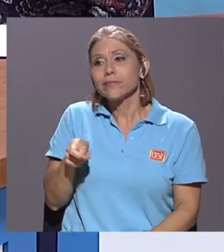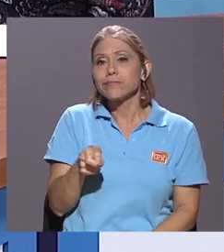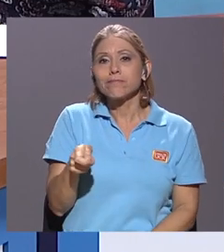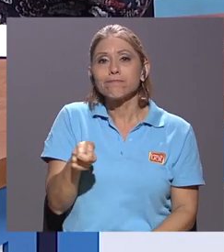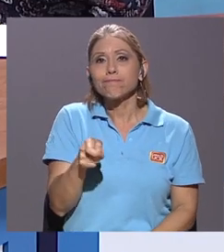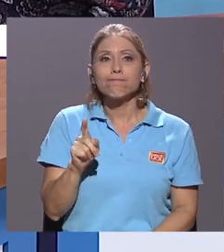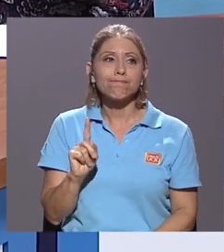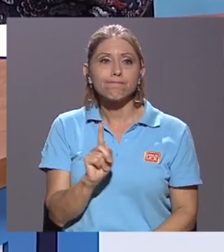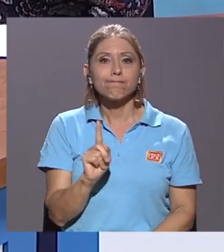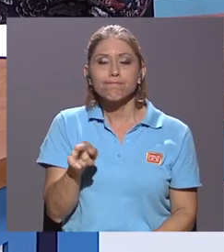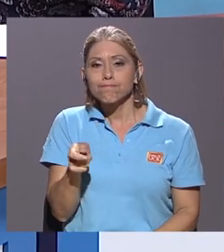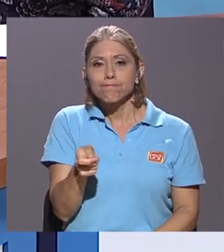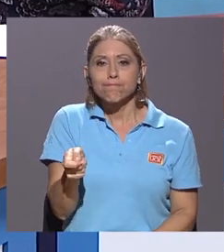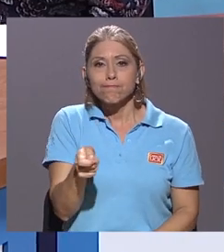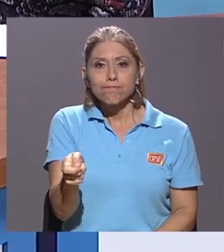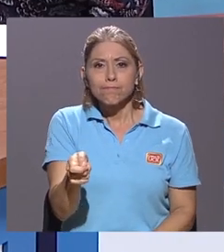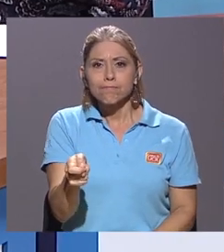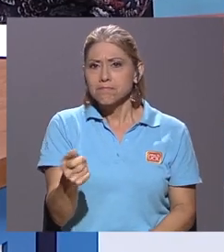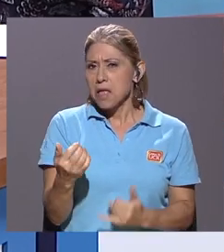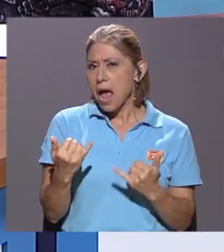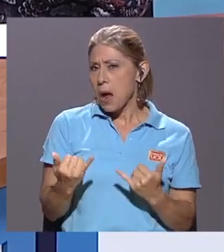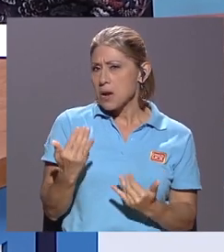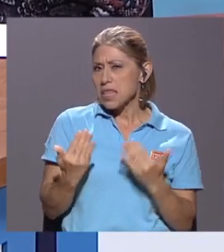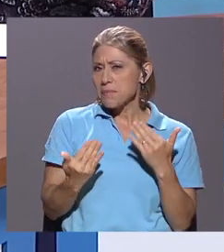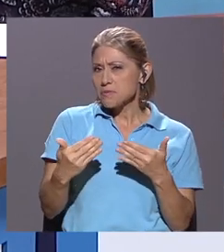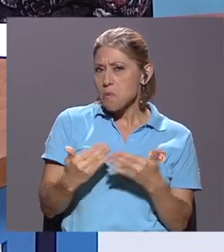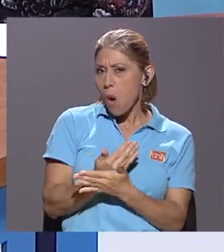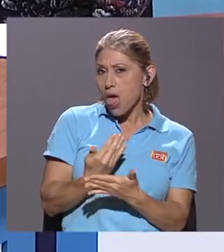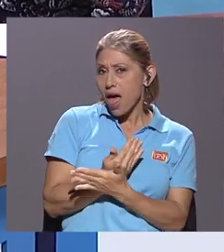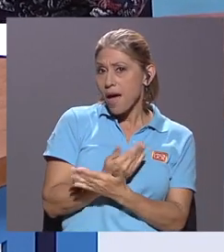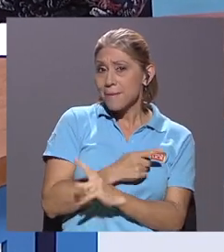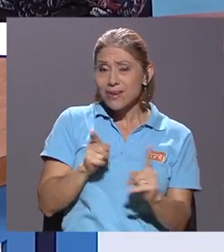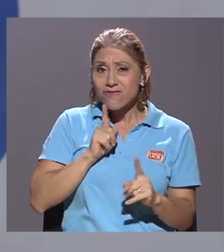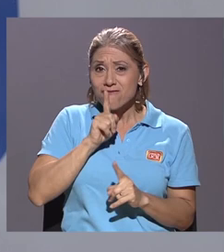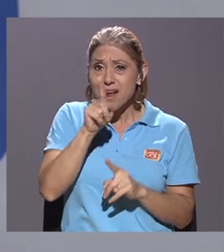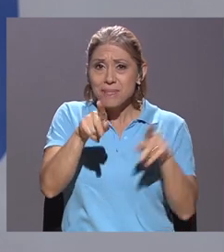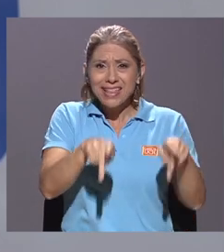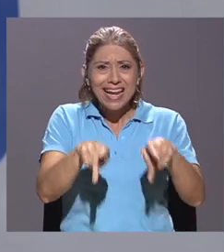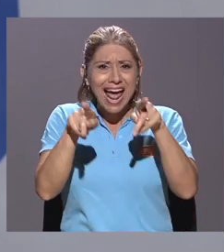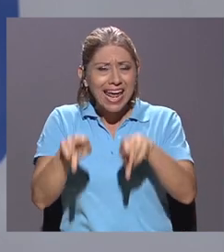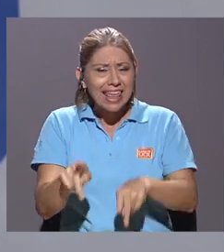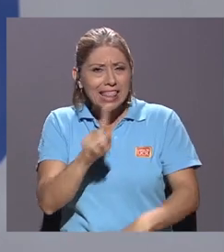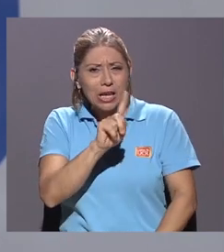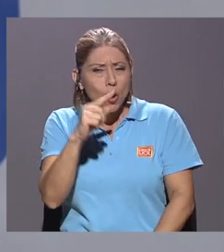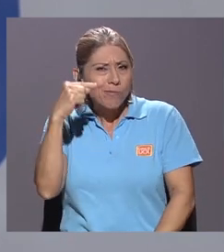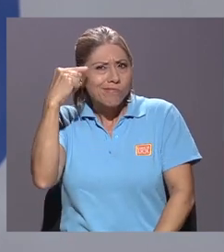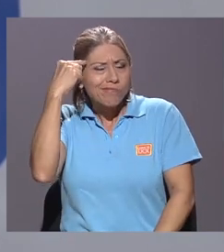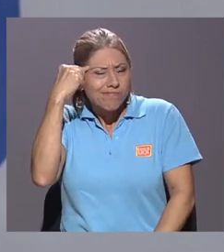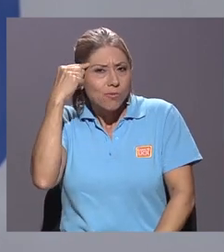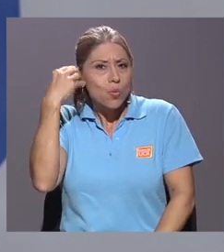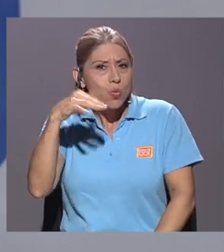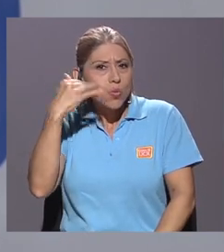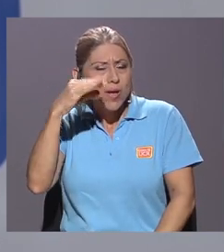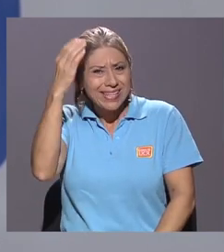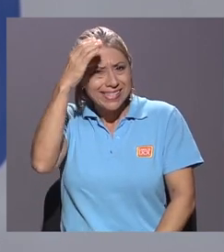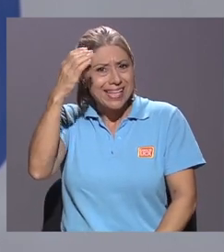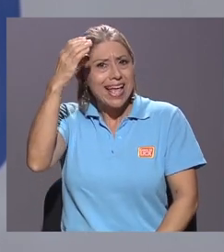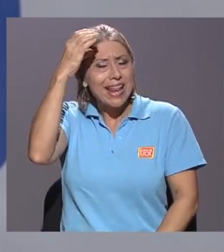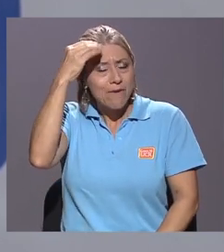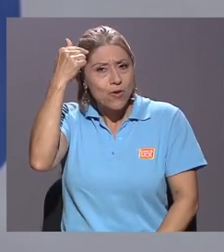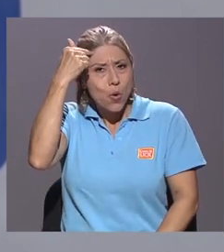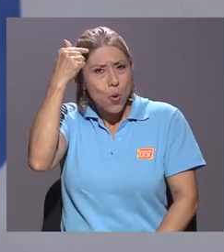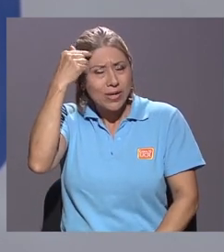poco como una moda más que otra cosa y la gente no ha tomado de verdad una conciencia de lo que el cerebro recibe una gran